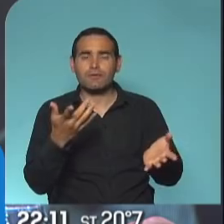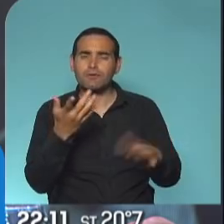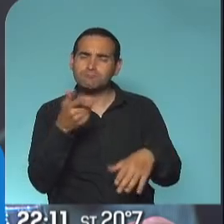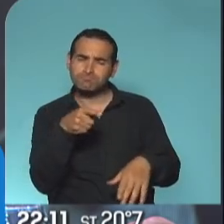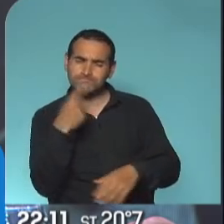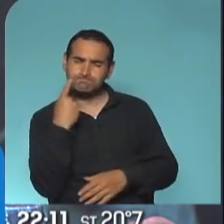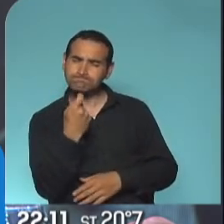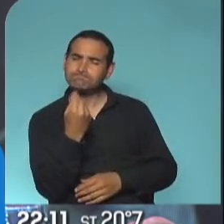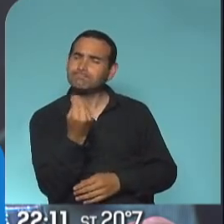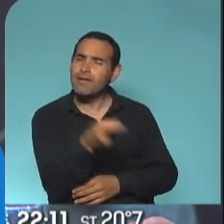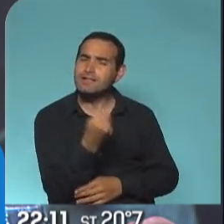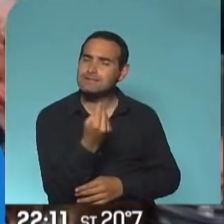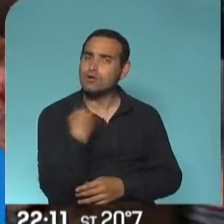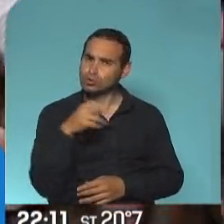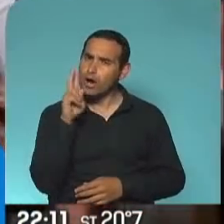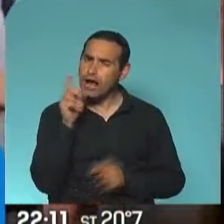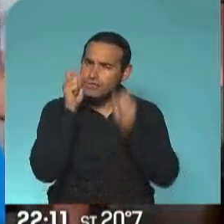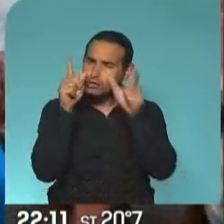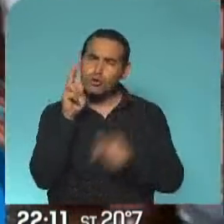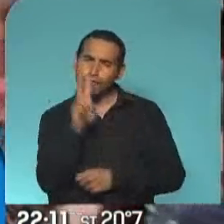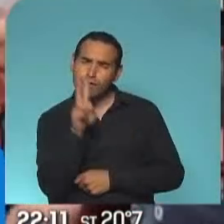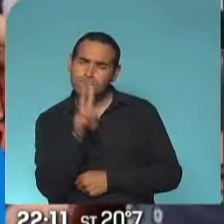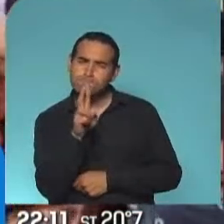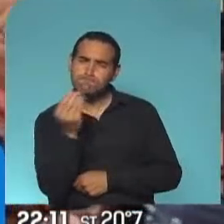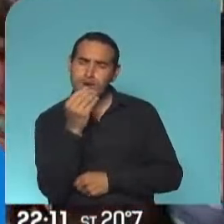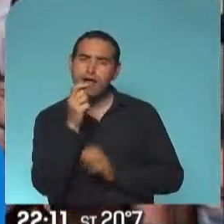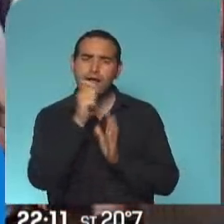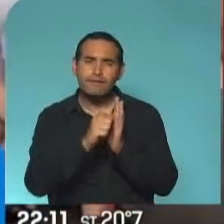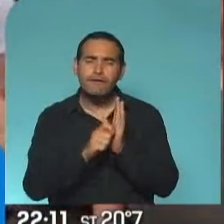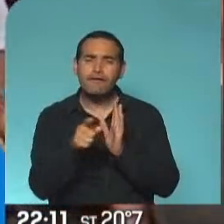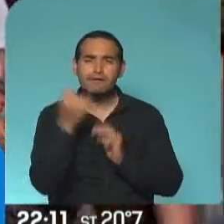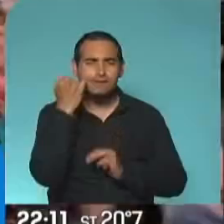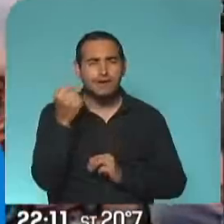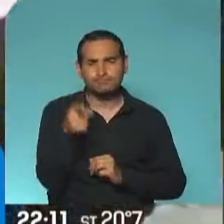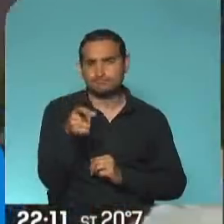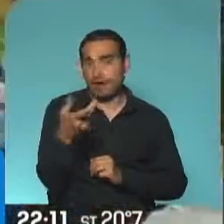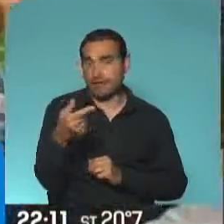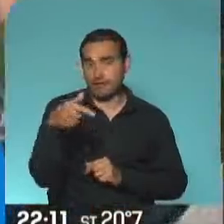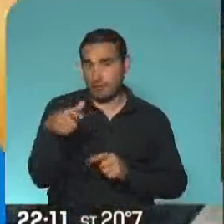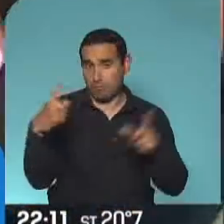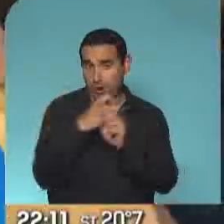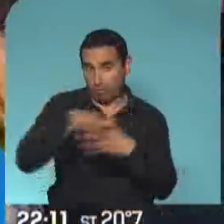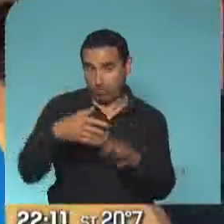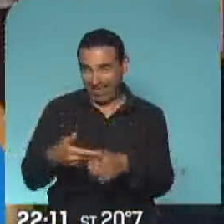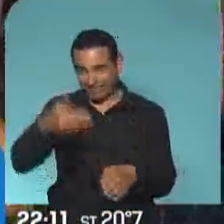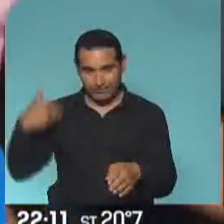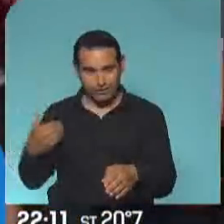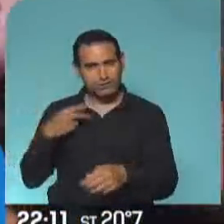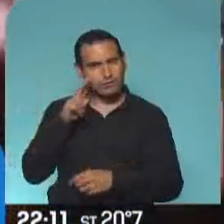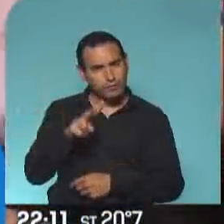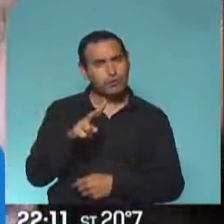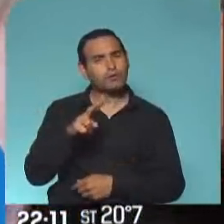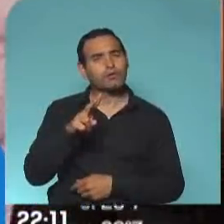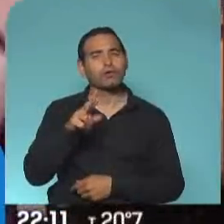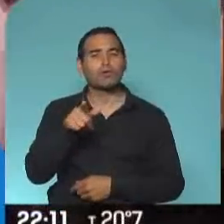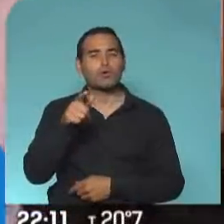esto, me parece que lo que hay, en esto vengo siguiendo mucho lo que viene escribiendo desde antes incluso de que estallara este proceso, Manuel Antonio Garretón, que